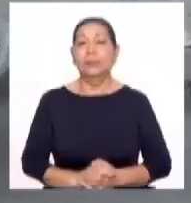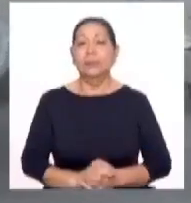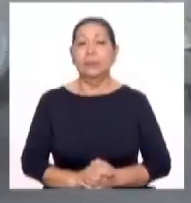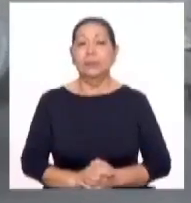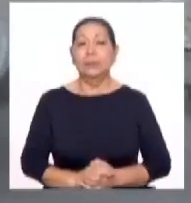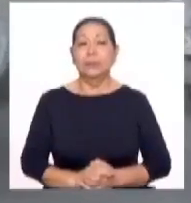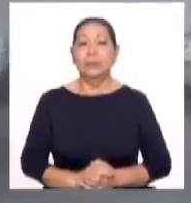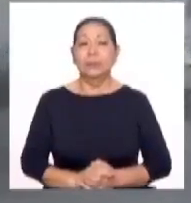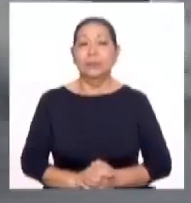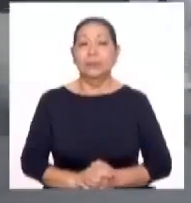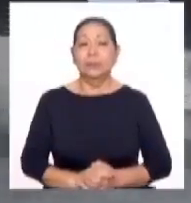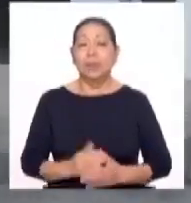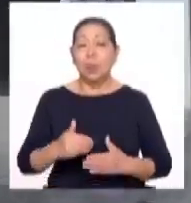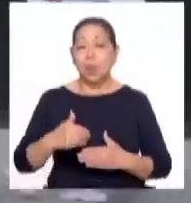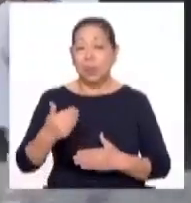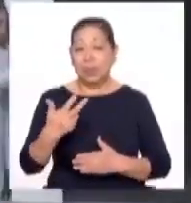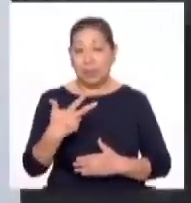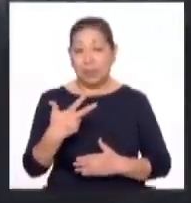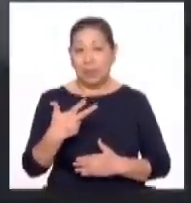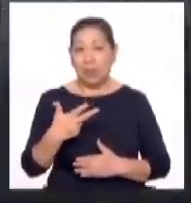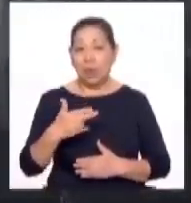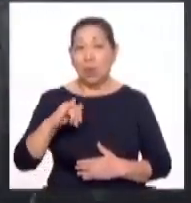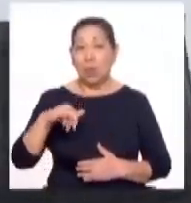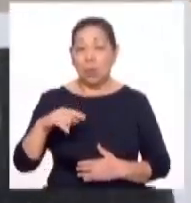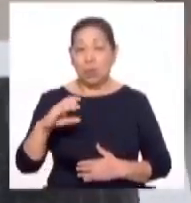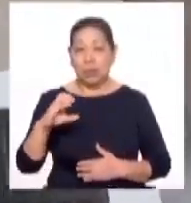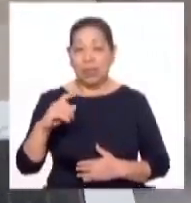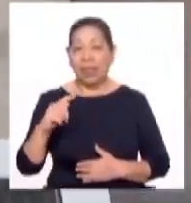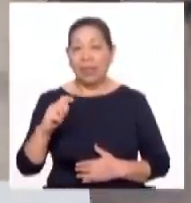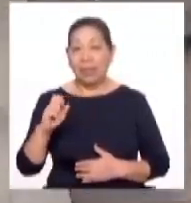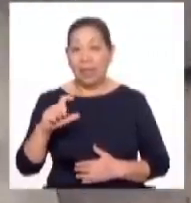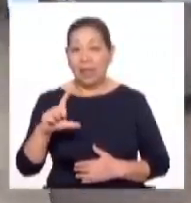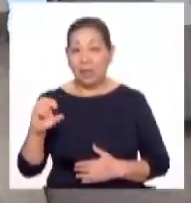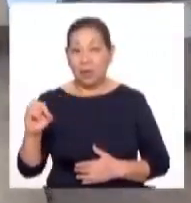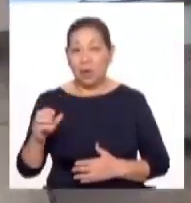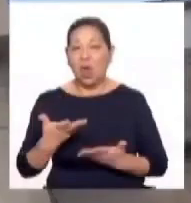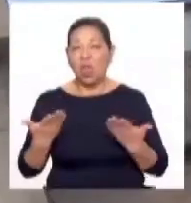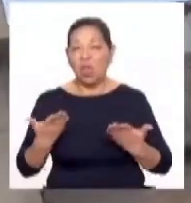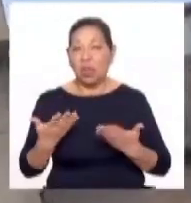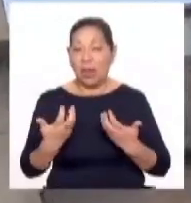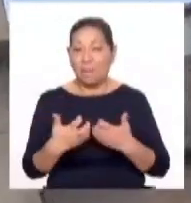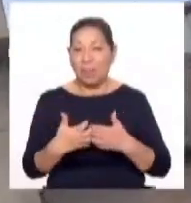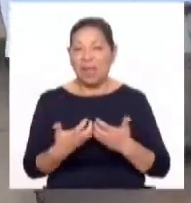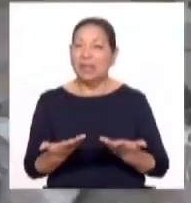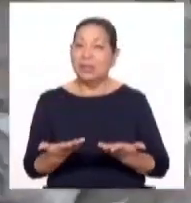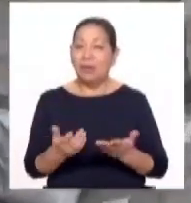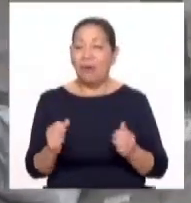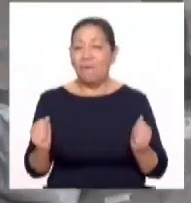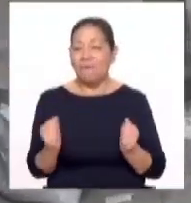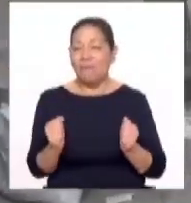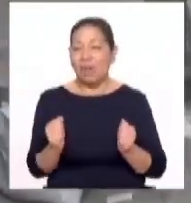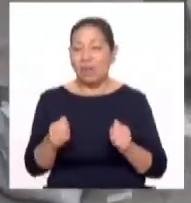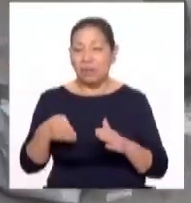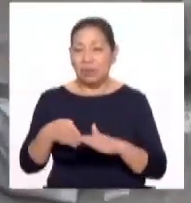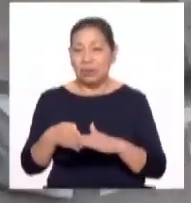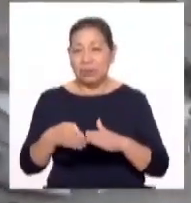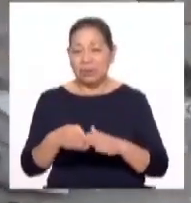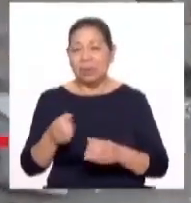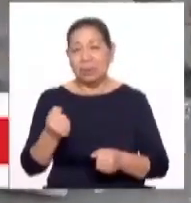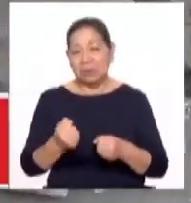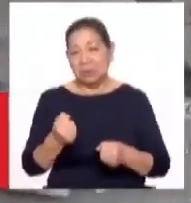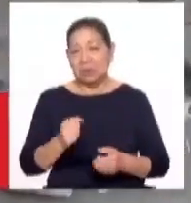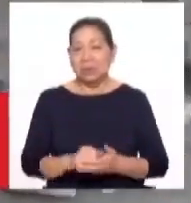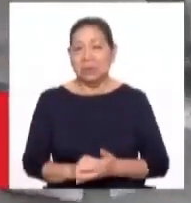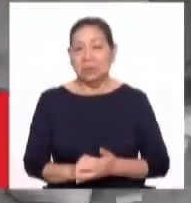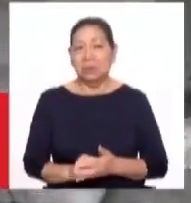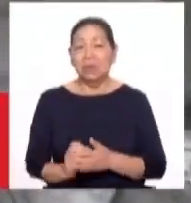secuestro en comas todos los detalles del rapto de la hija de una empresaria frigorífica según datos de la Policía Nacional en el